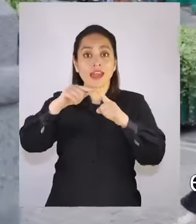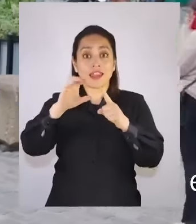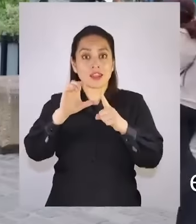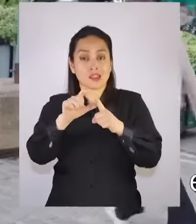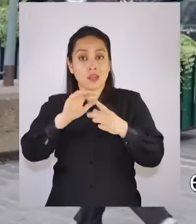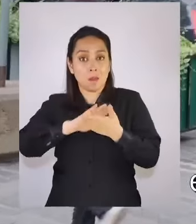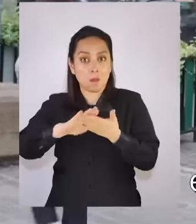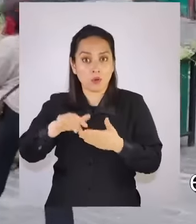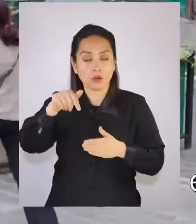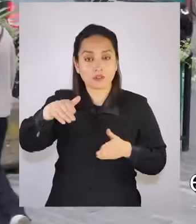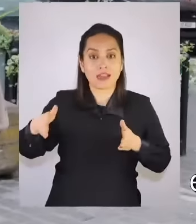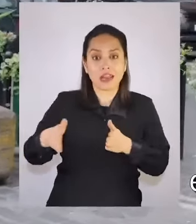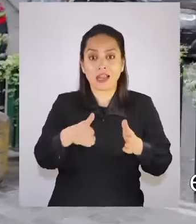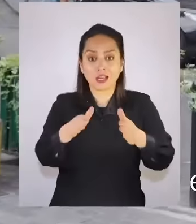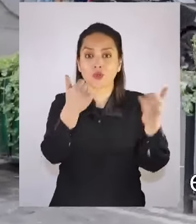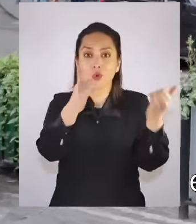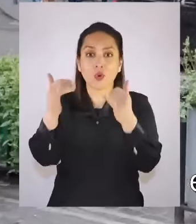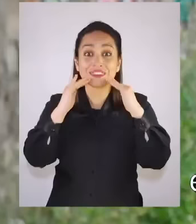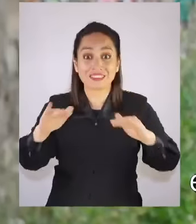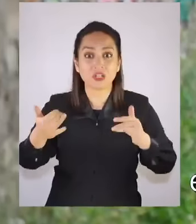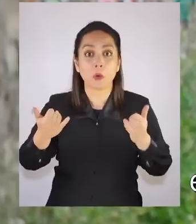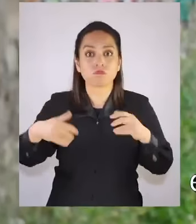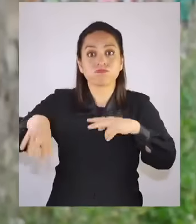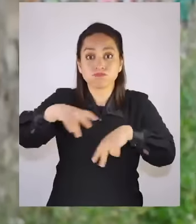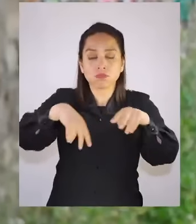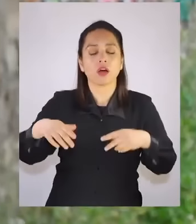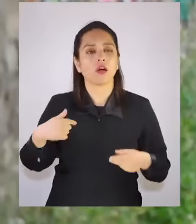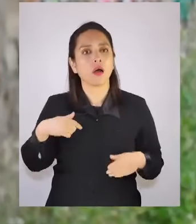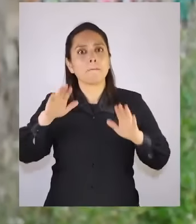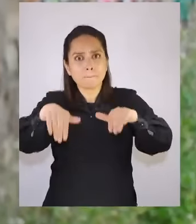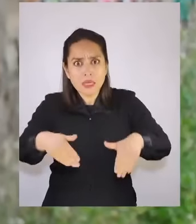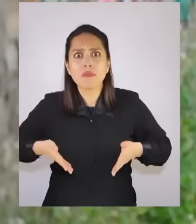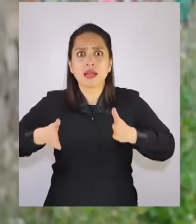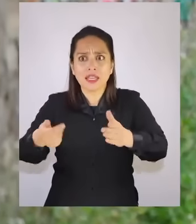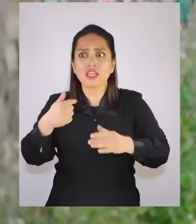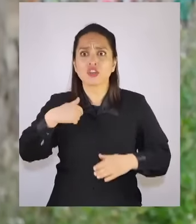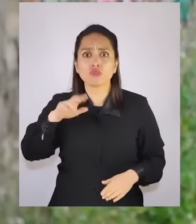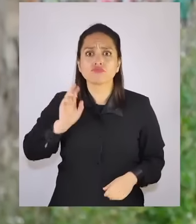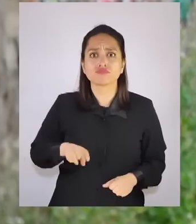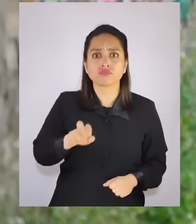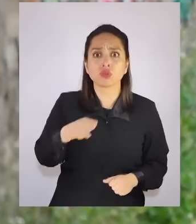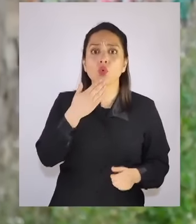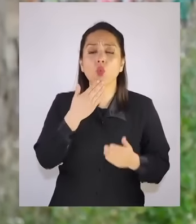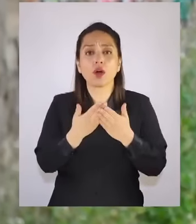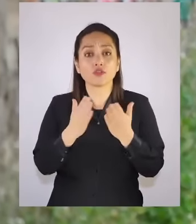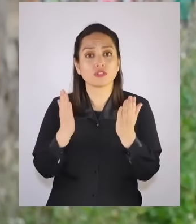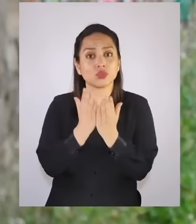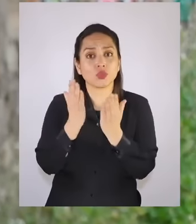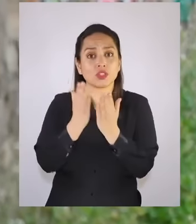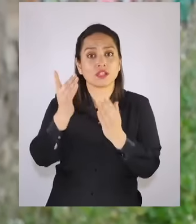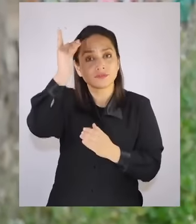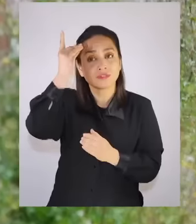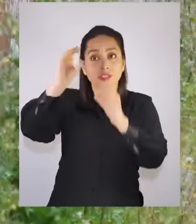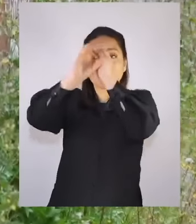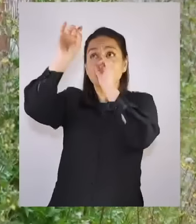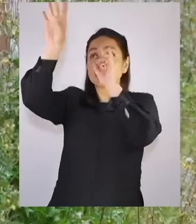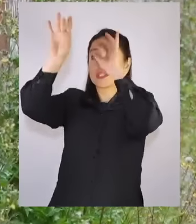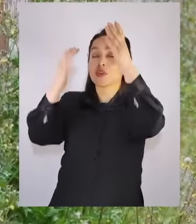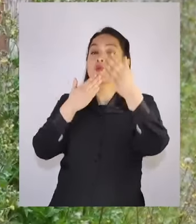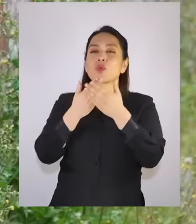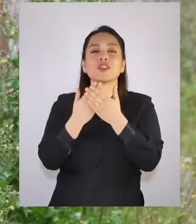calles que él jugaba cuando pequeño son las mismas calles que yo caminaba cuando estaba haciendo mi doctorado en astronomía, cuando estaba estudiando